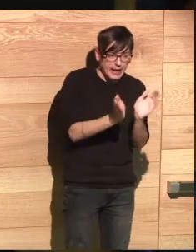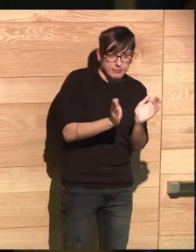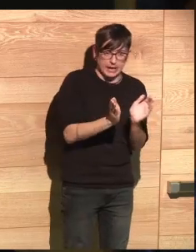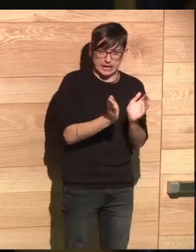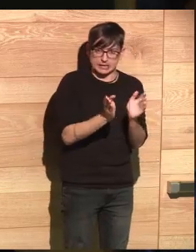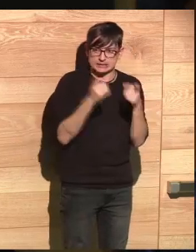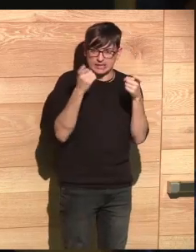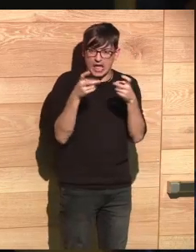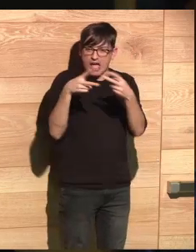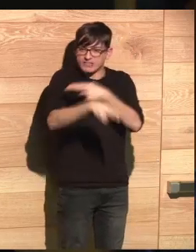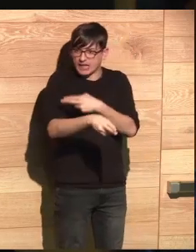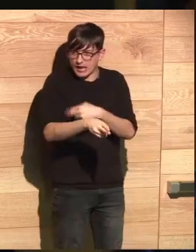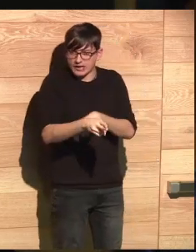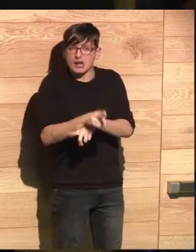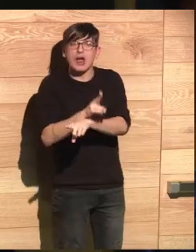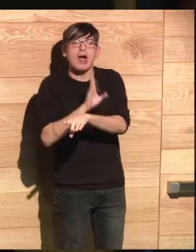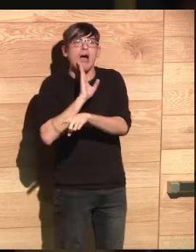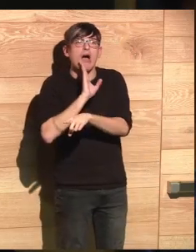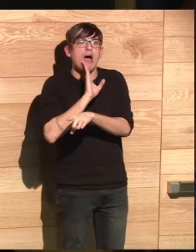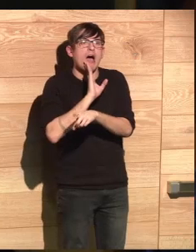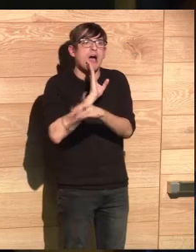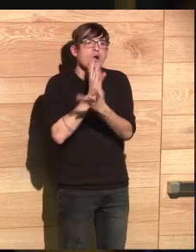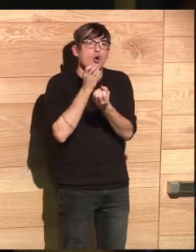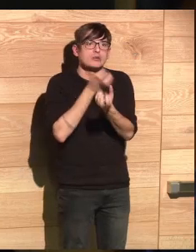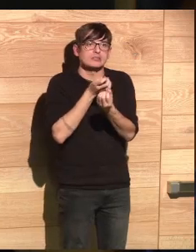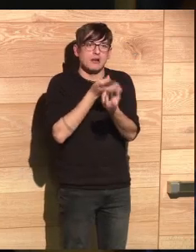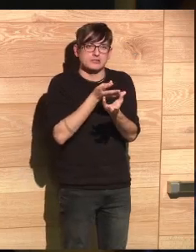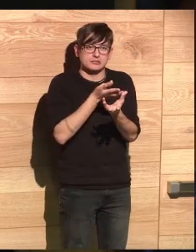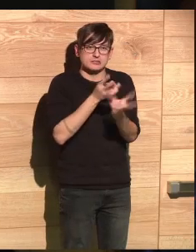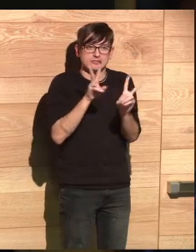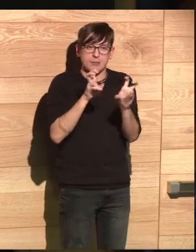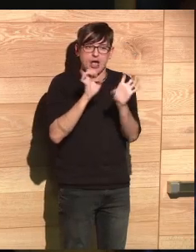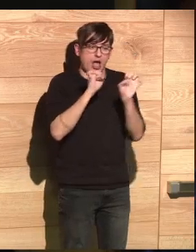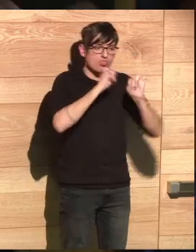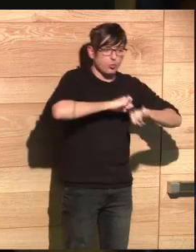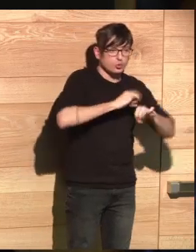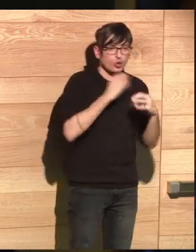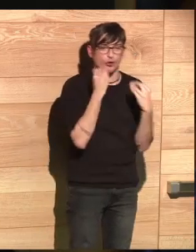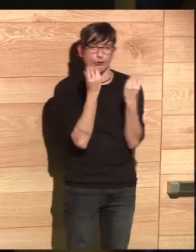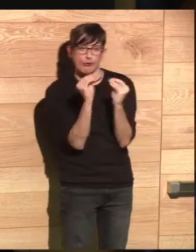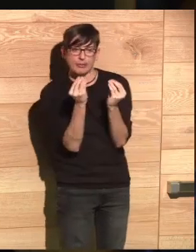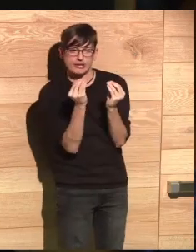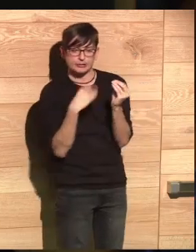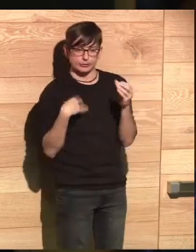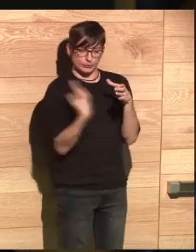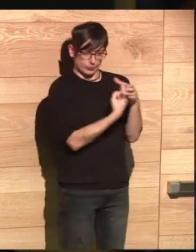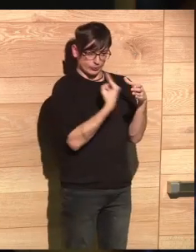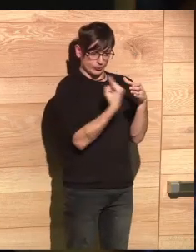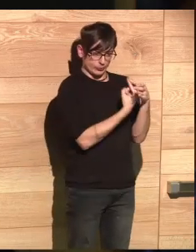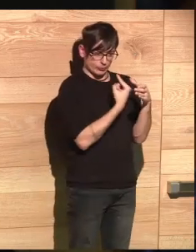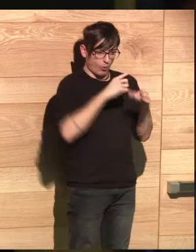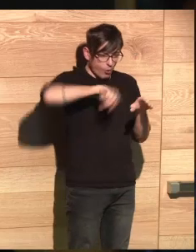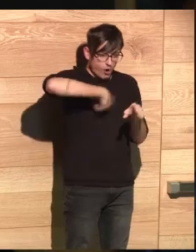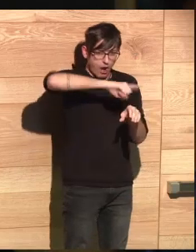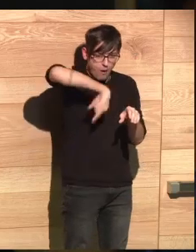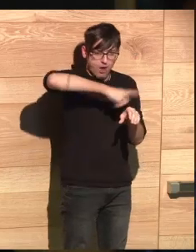mejor evitar lo que comentabas antes, que adultos o jóvenes lleguen a evadirse totalmente y se pasen